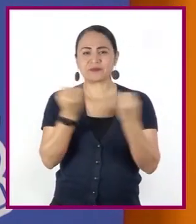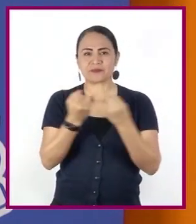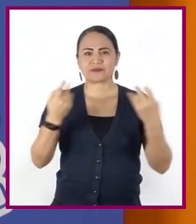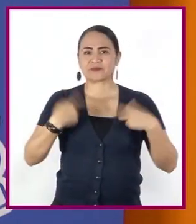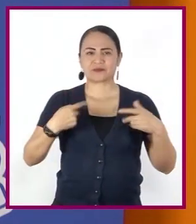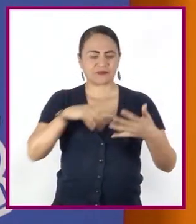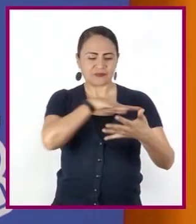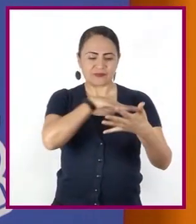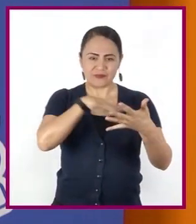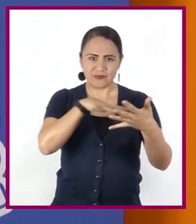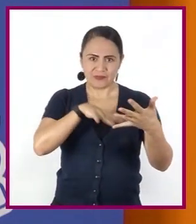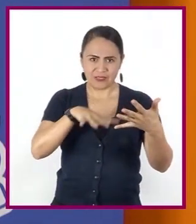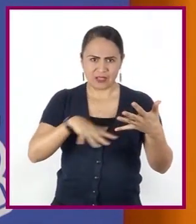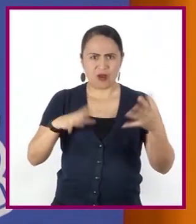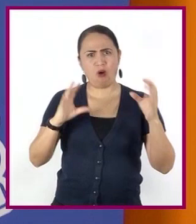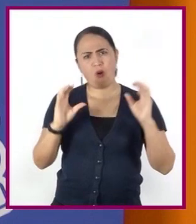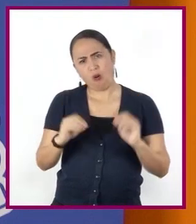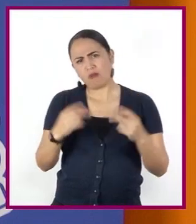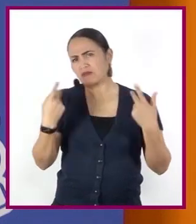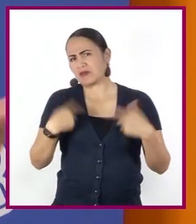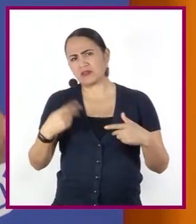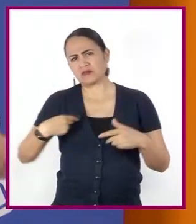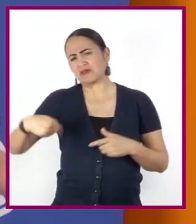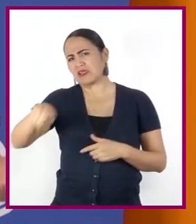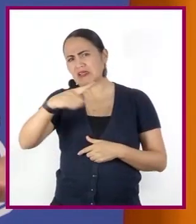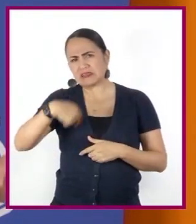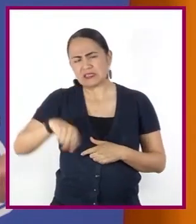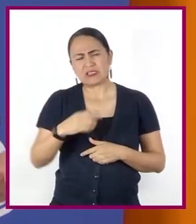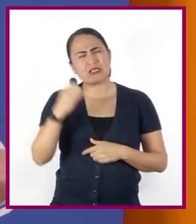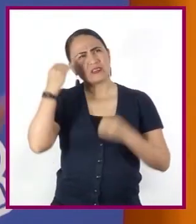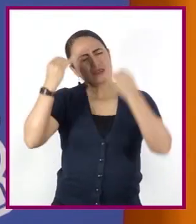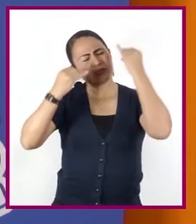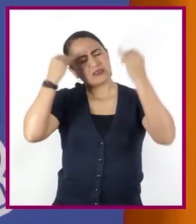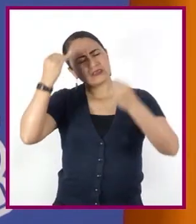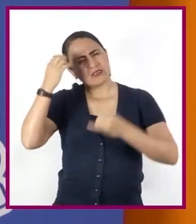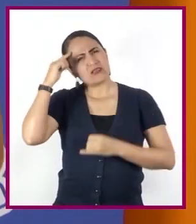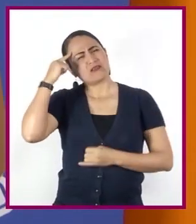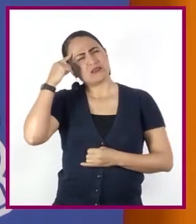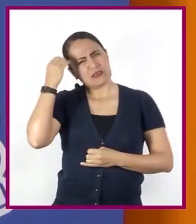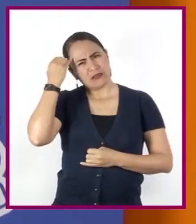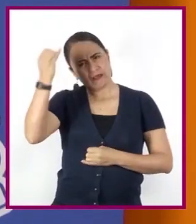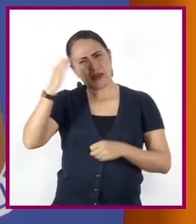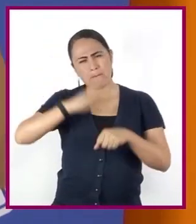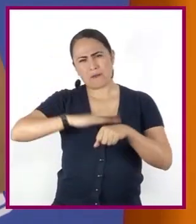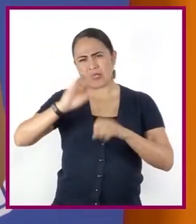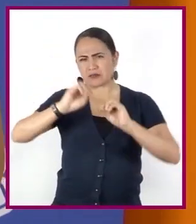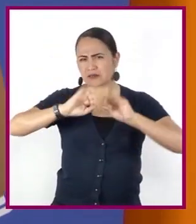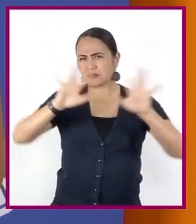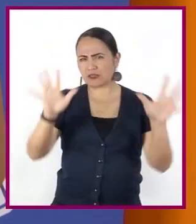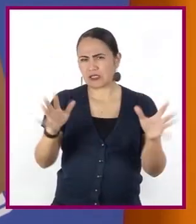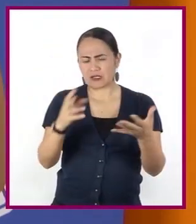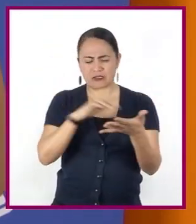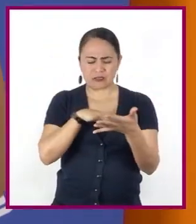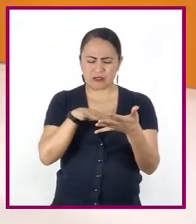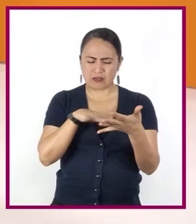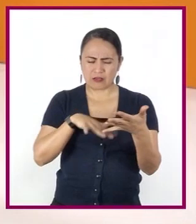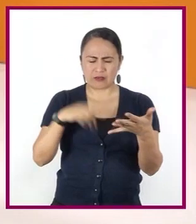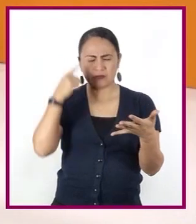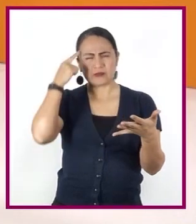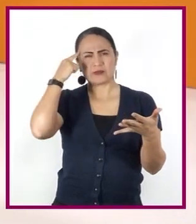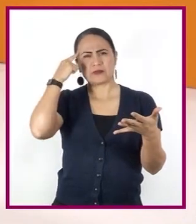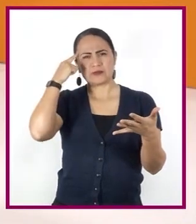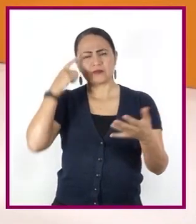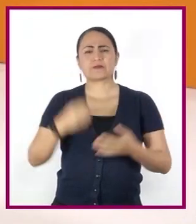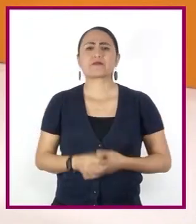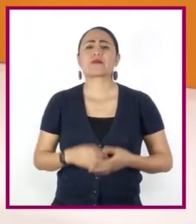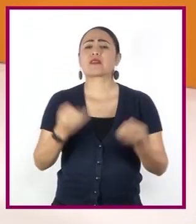lectores o el público del medio informativo tengamos una idea más clara y vívida de aquello que nos están narrando.